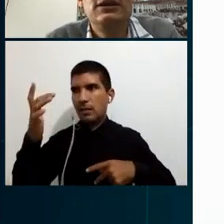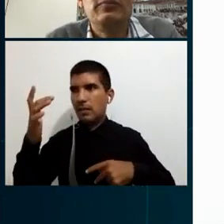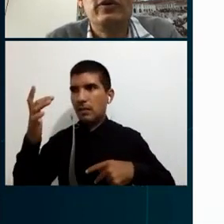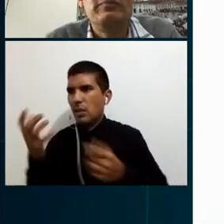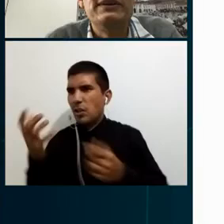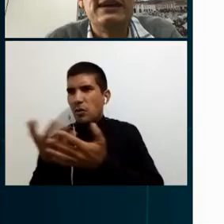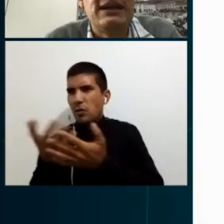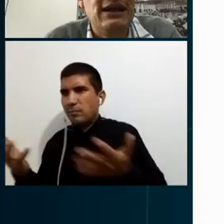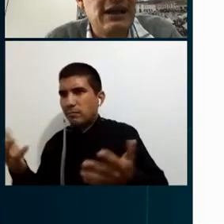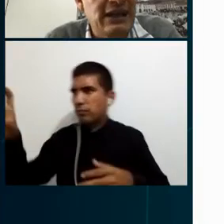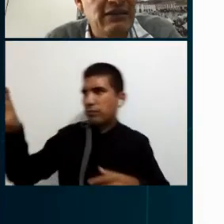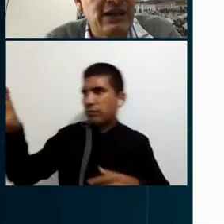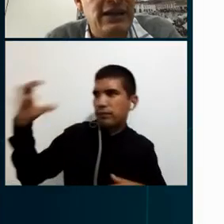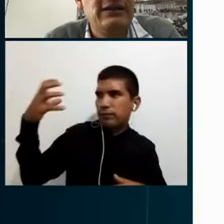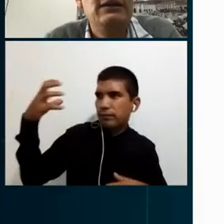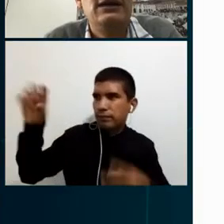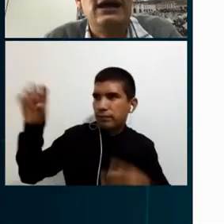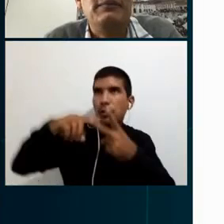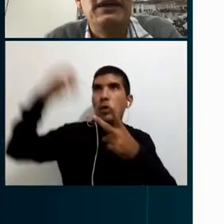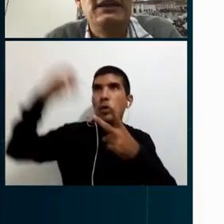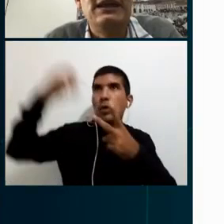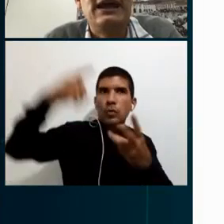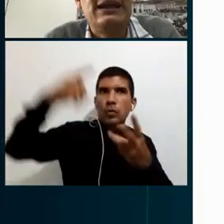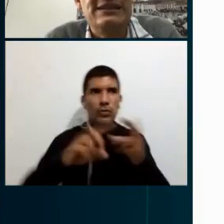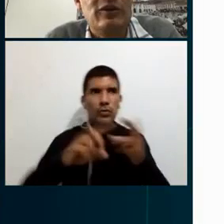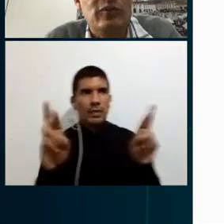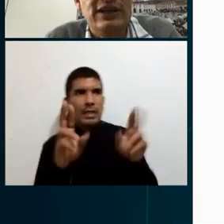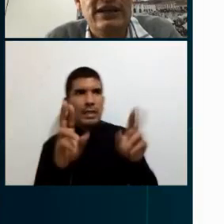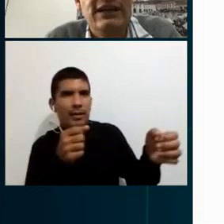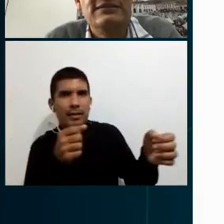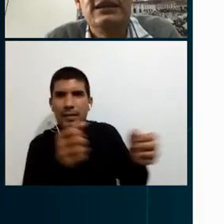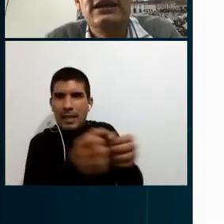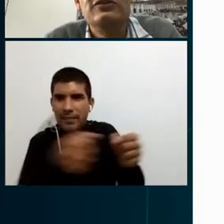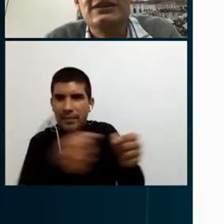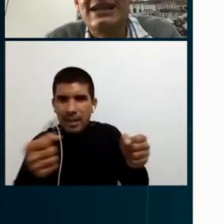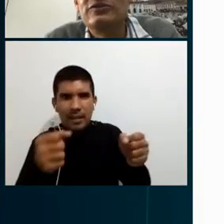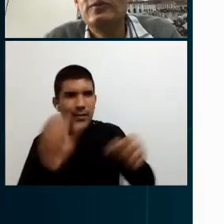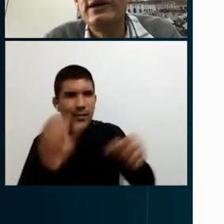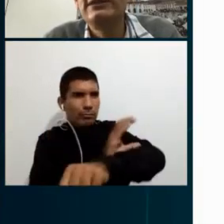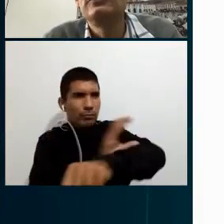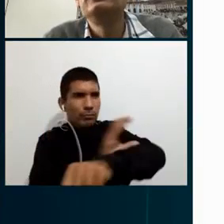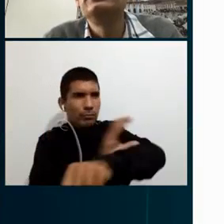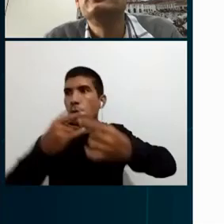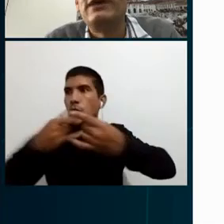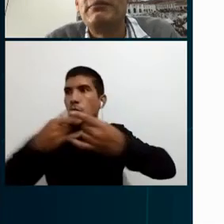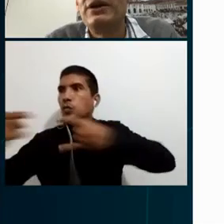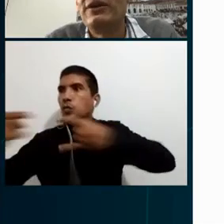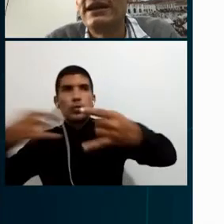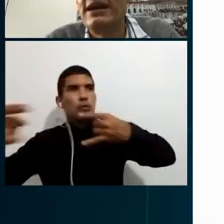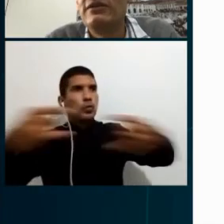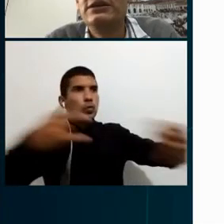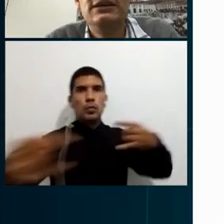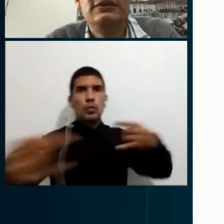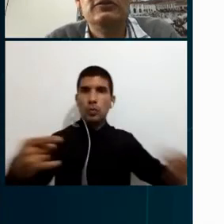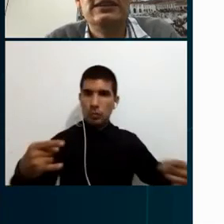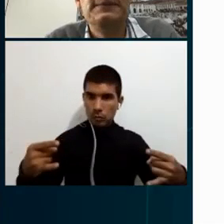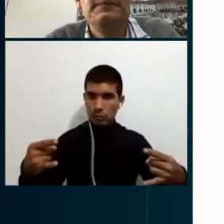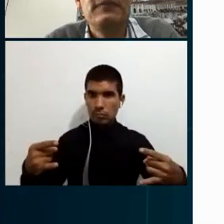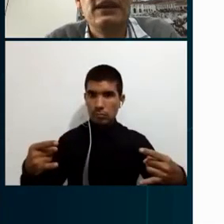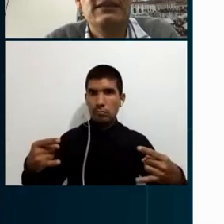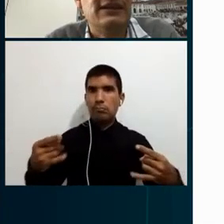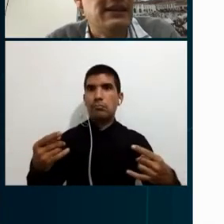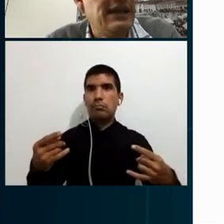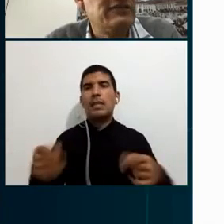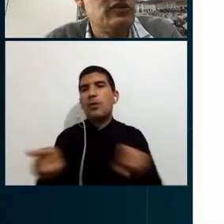interconectados, puedo empezar a calibrar, a medir, a que se comuniquen entre ellos y la suma de todos ellos me dan valor agregado.